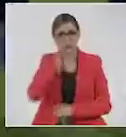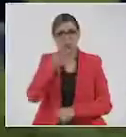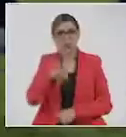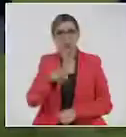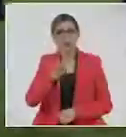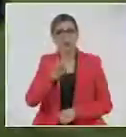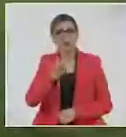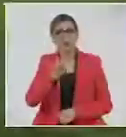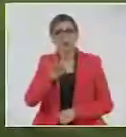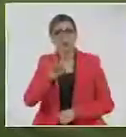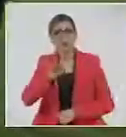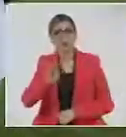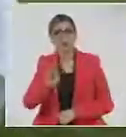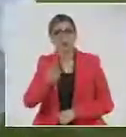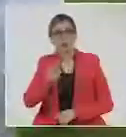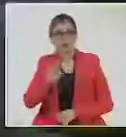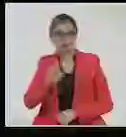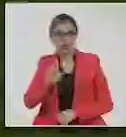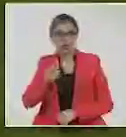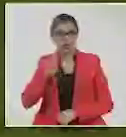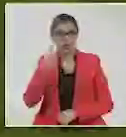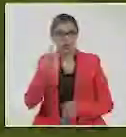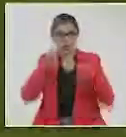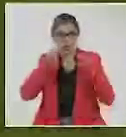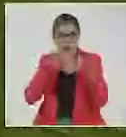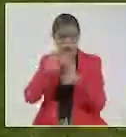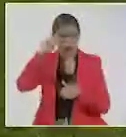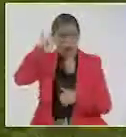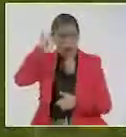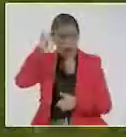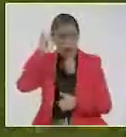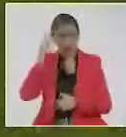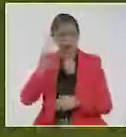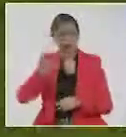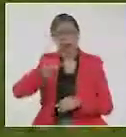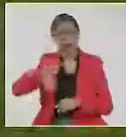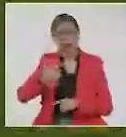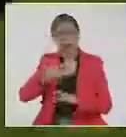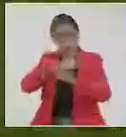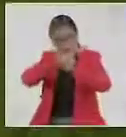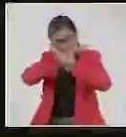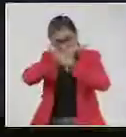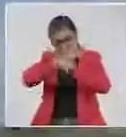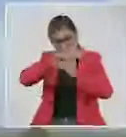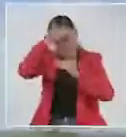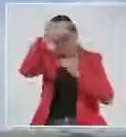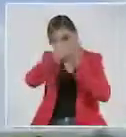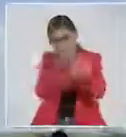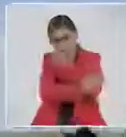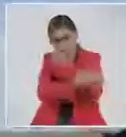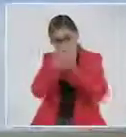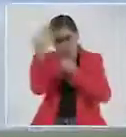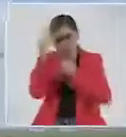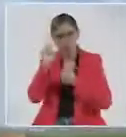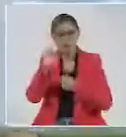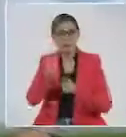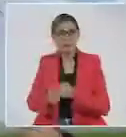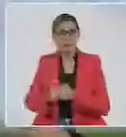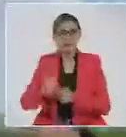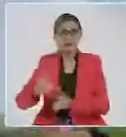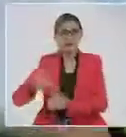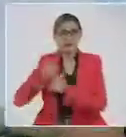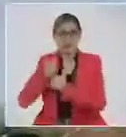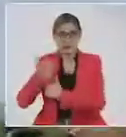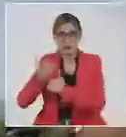el líder de la comunidad nahua indígena, pues más bien se cubren, ¿no? Porque ellos lo que quieren transmitir es que son guerreros y